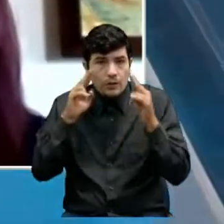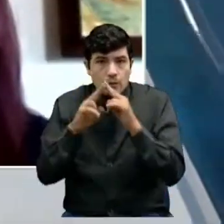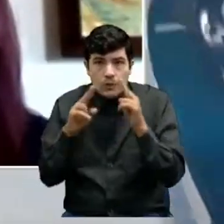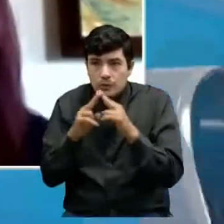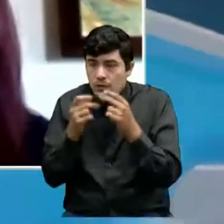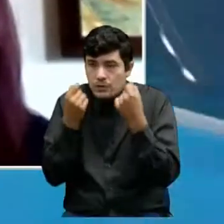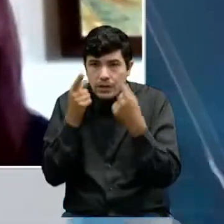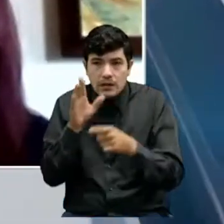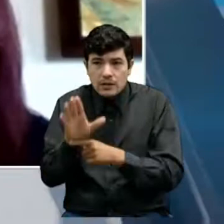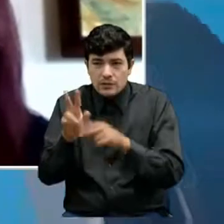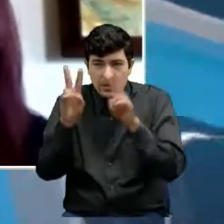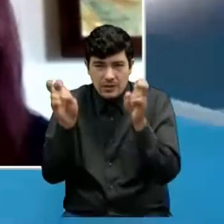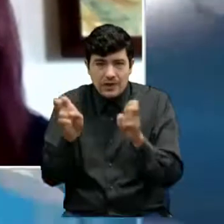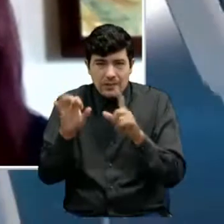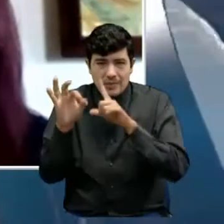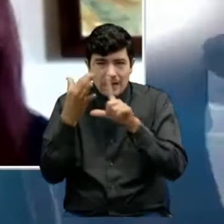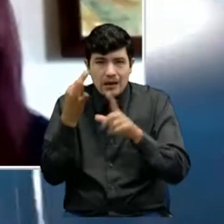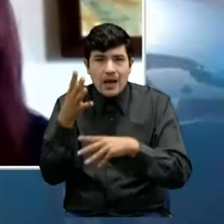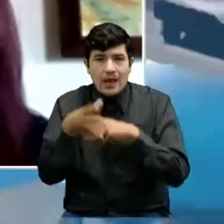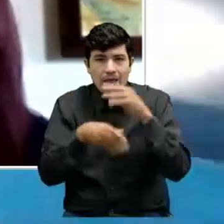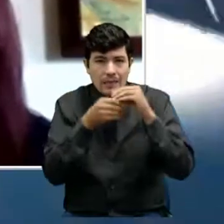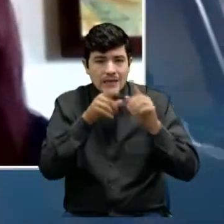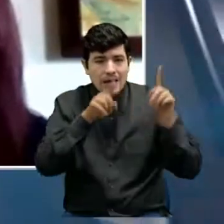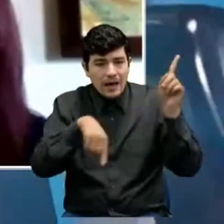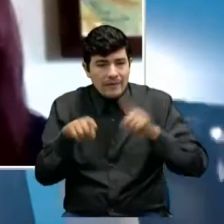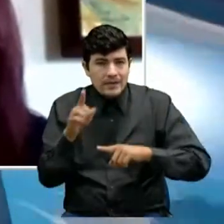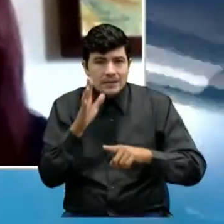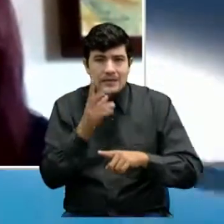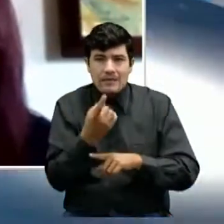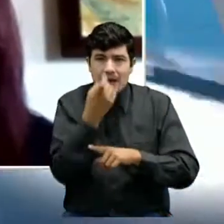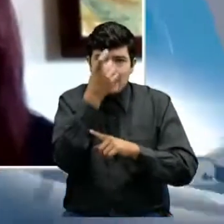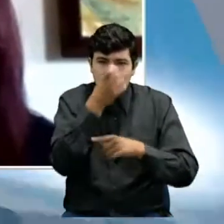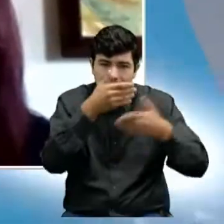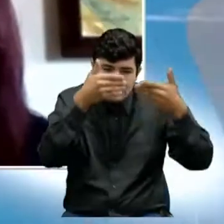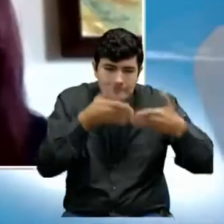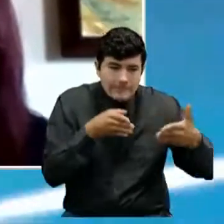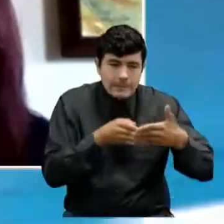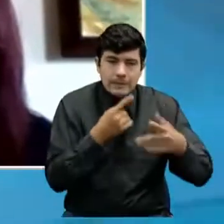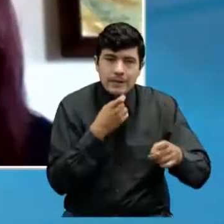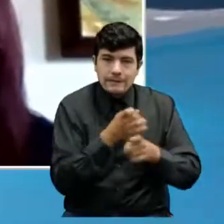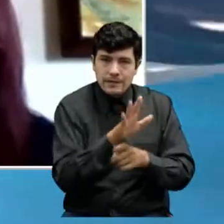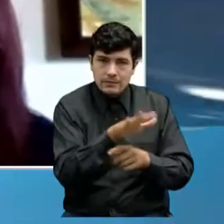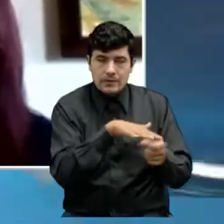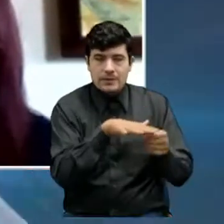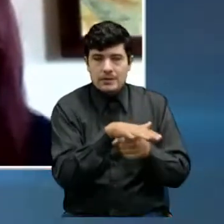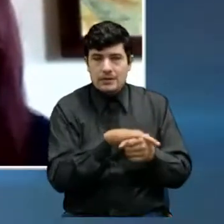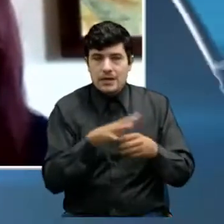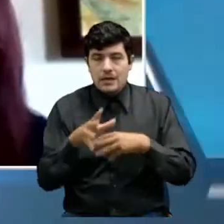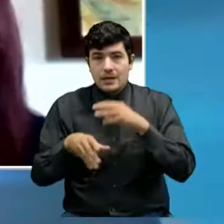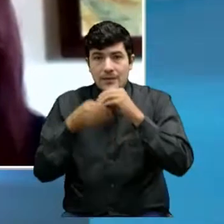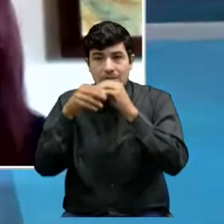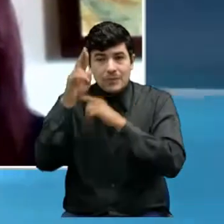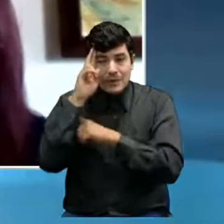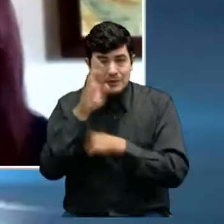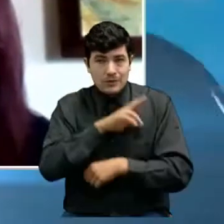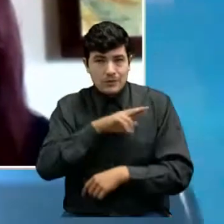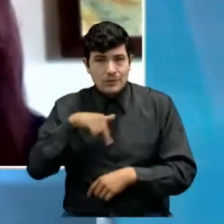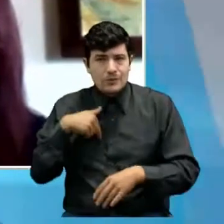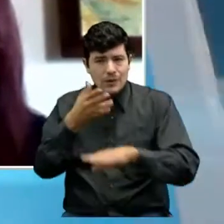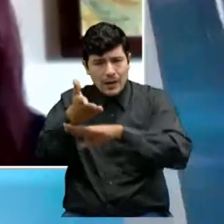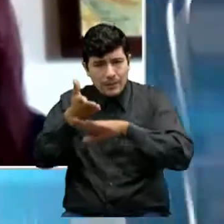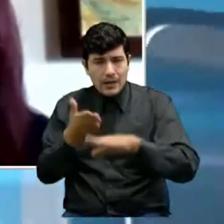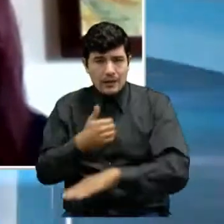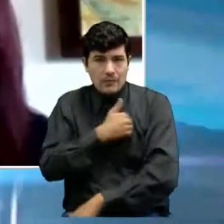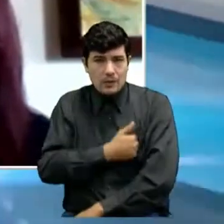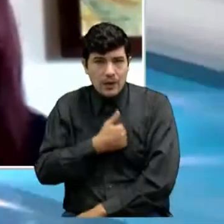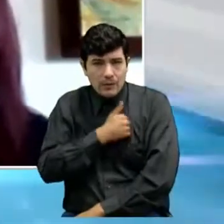la virtualidad, porque pues eso también a veces es como un obstáculo. Bastante complejo para algunos, sí señora. Sí. Entonces le pedimos el favor a